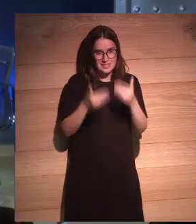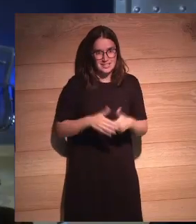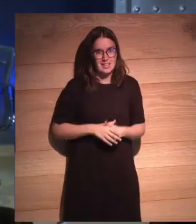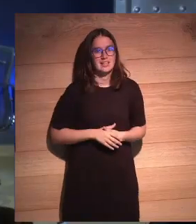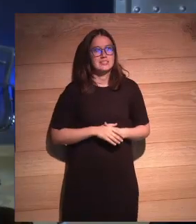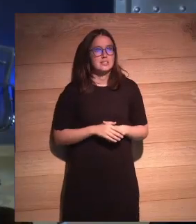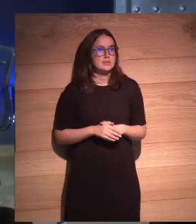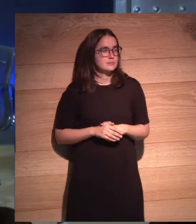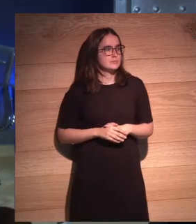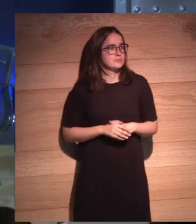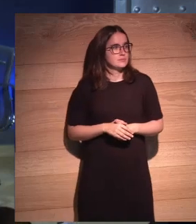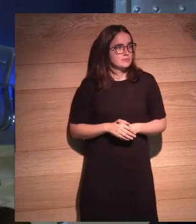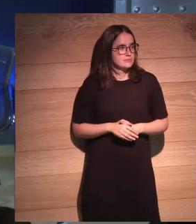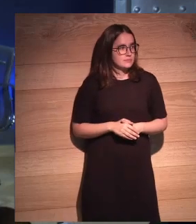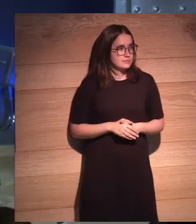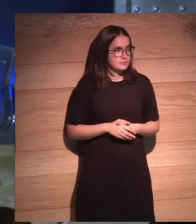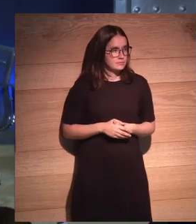Gracias.